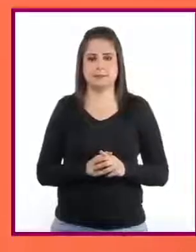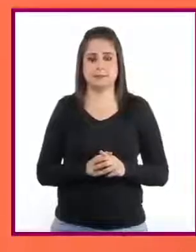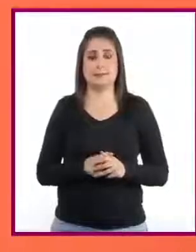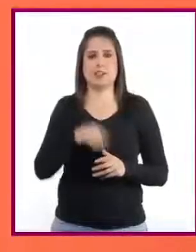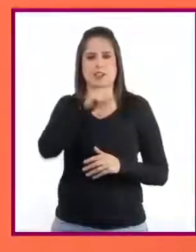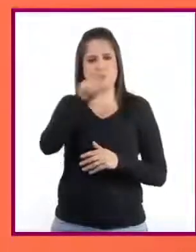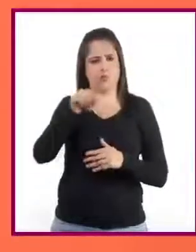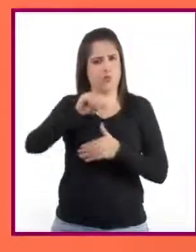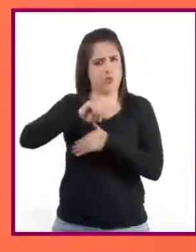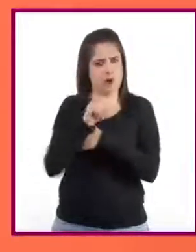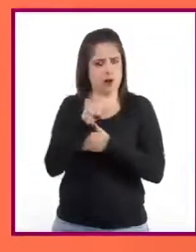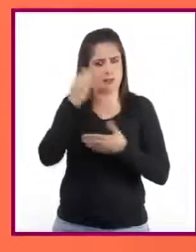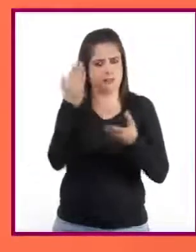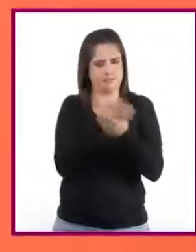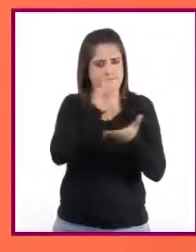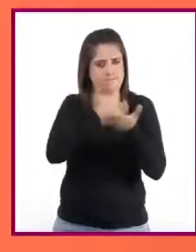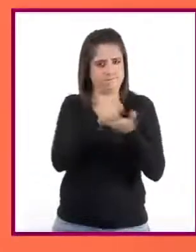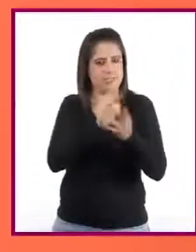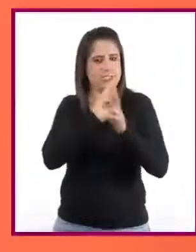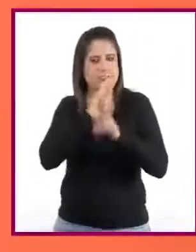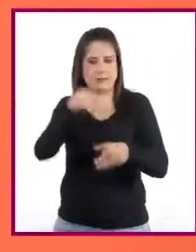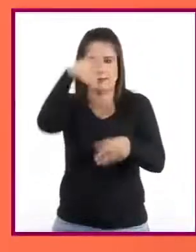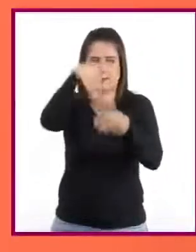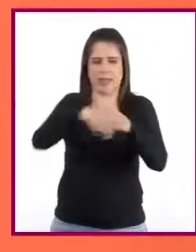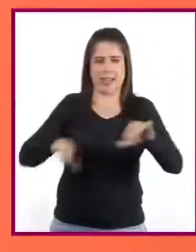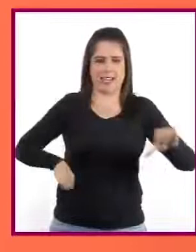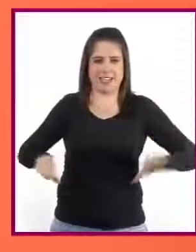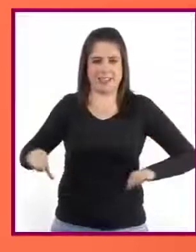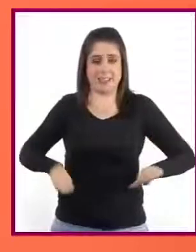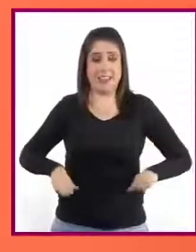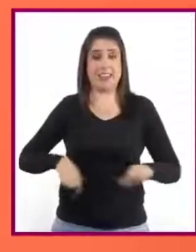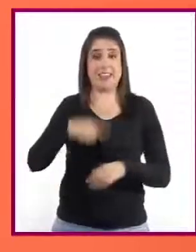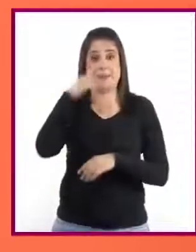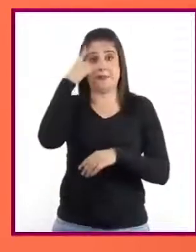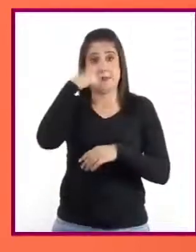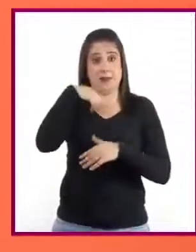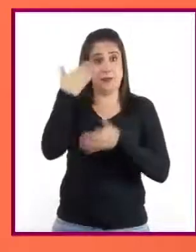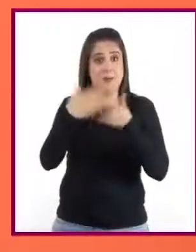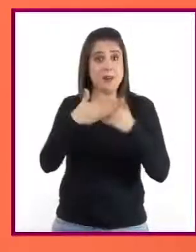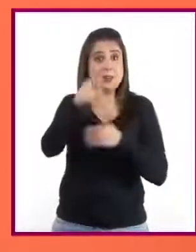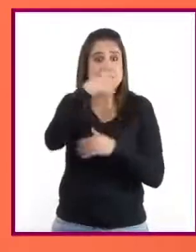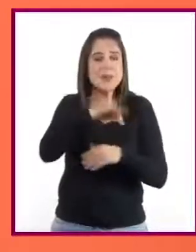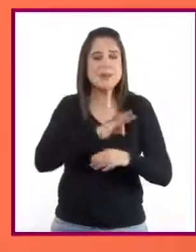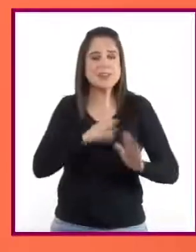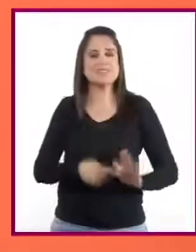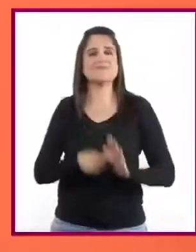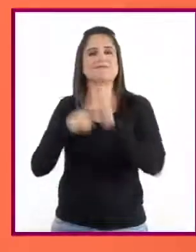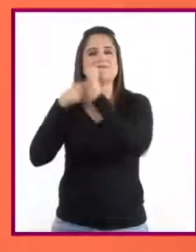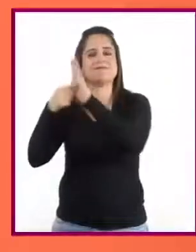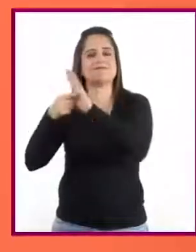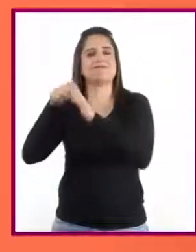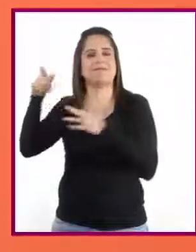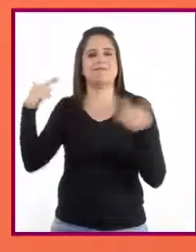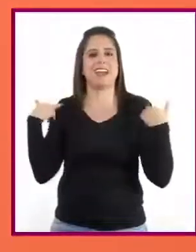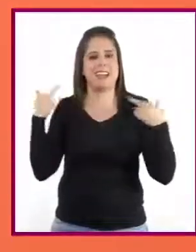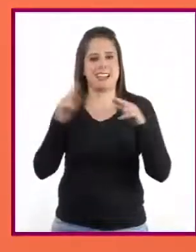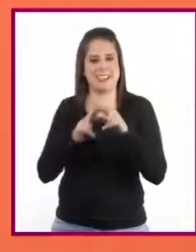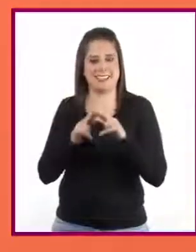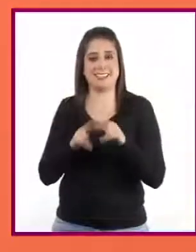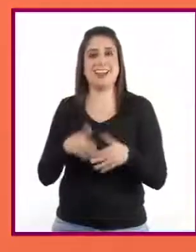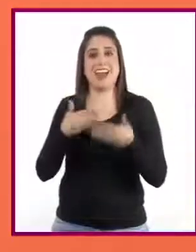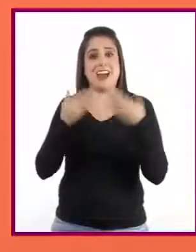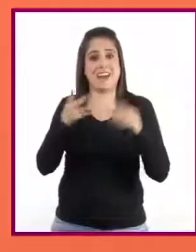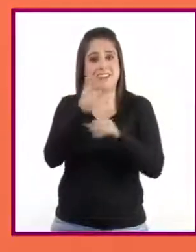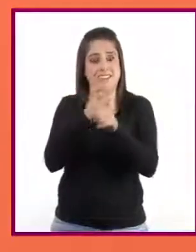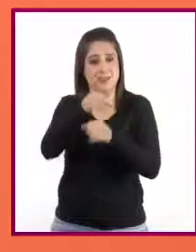Guarden reflexiones y respuestas en su carpeta de experiencias para que las puedan presentar y comentar con su docente. Les